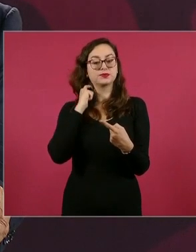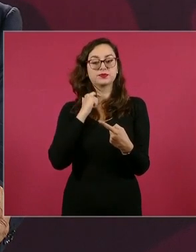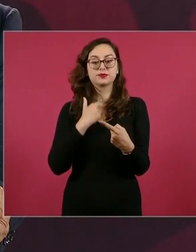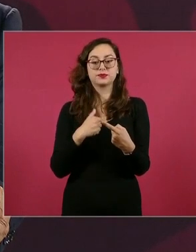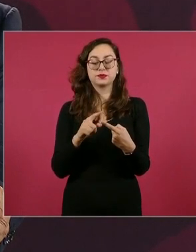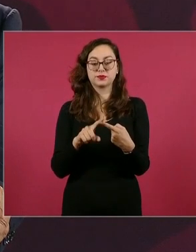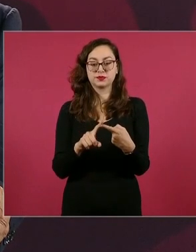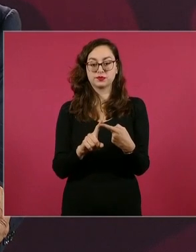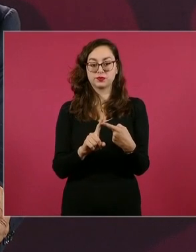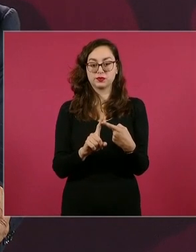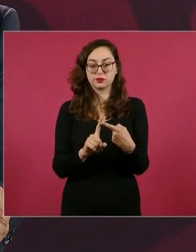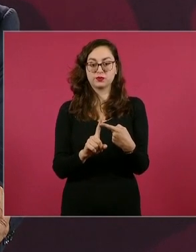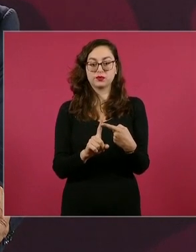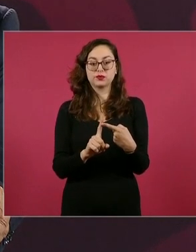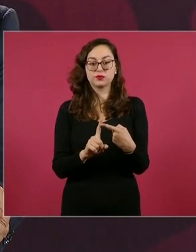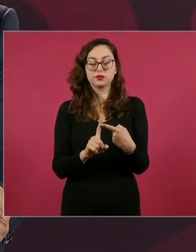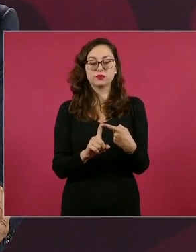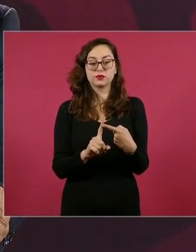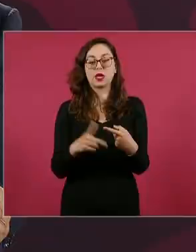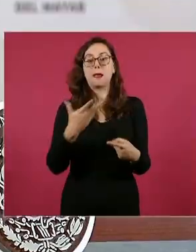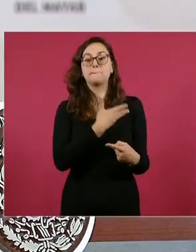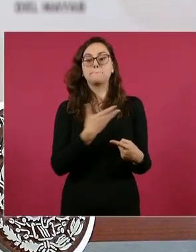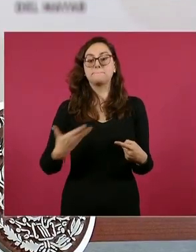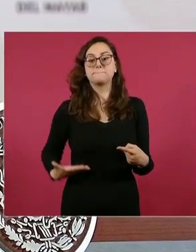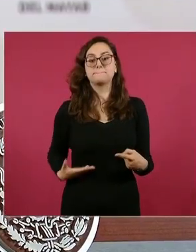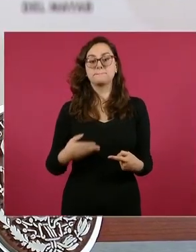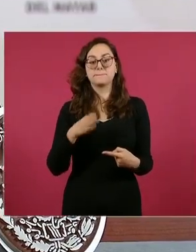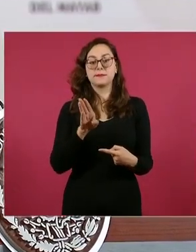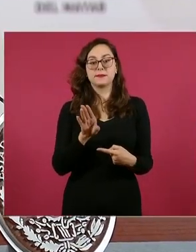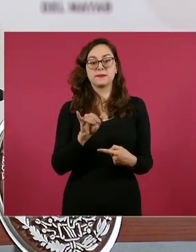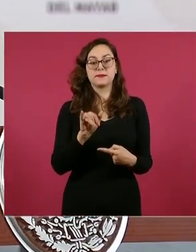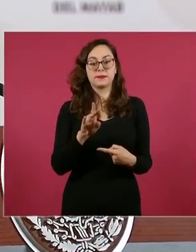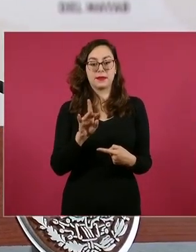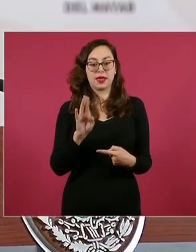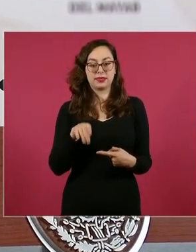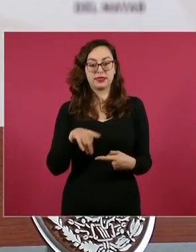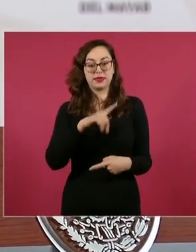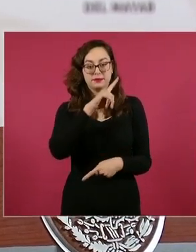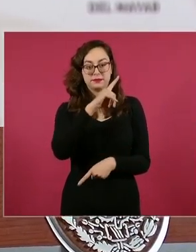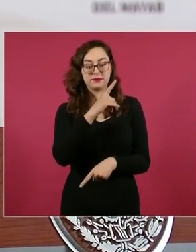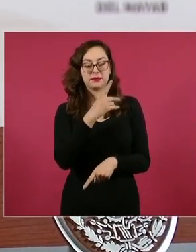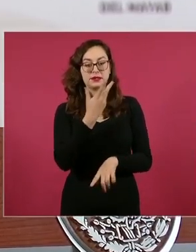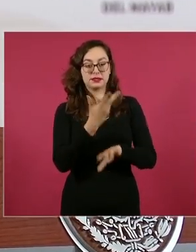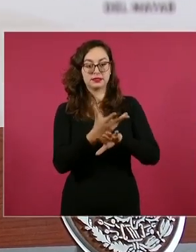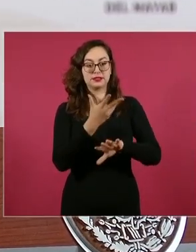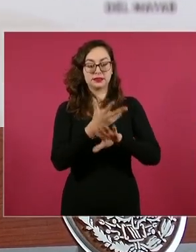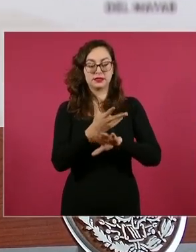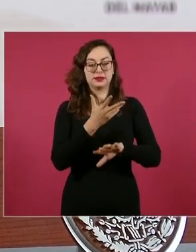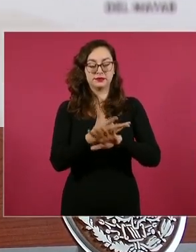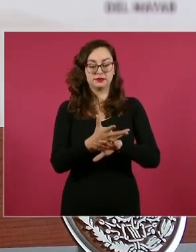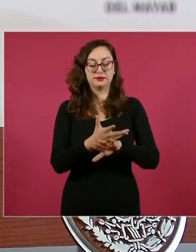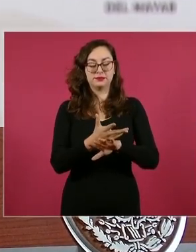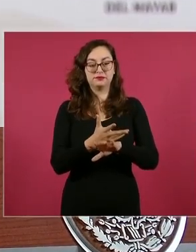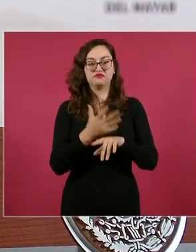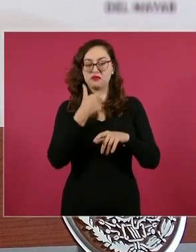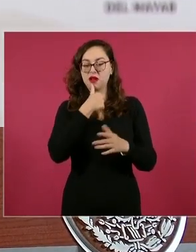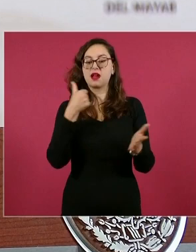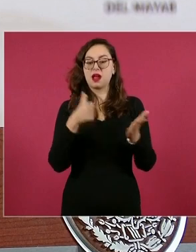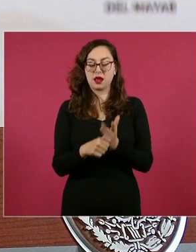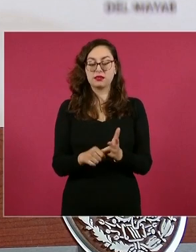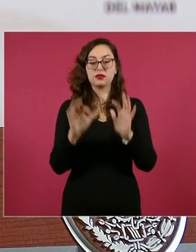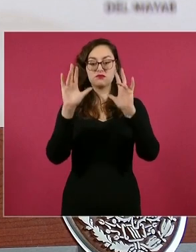una carta al presidente de Estados Unidos el presidente